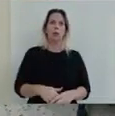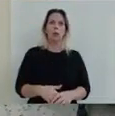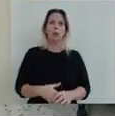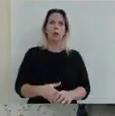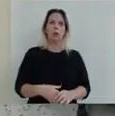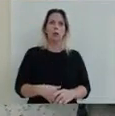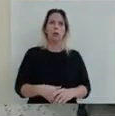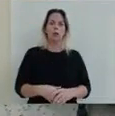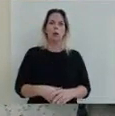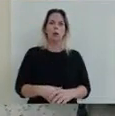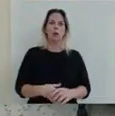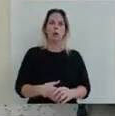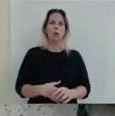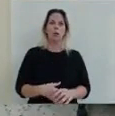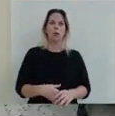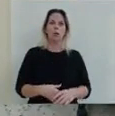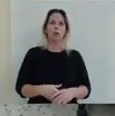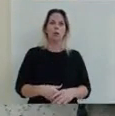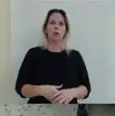de la concejal Miño.